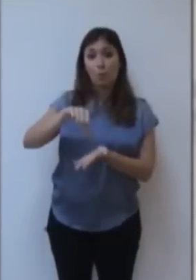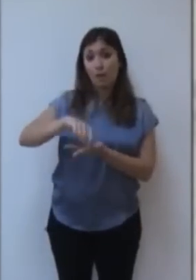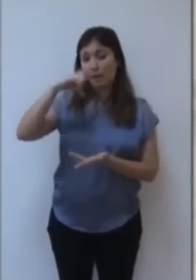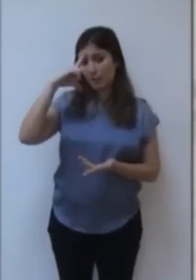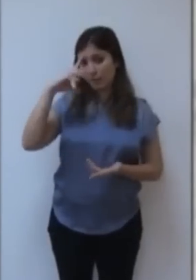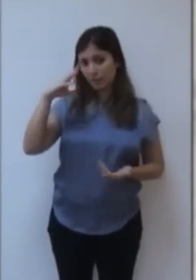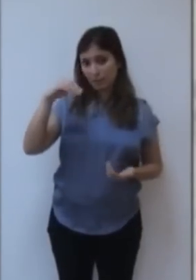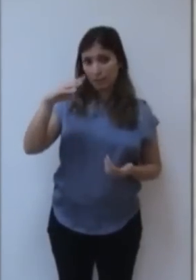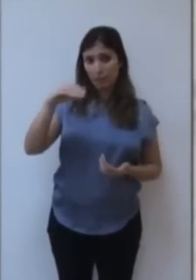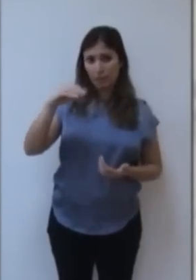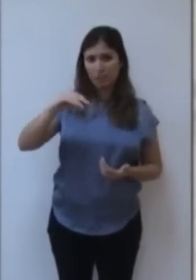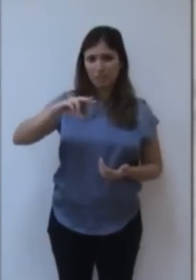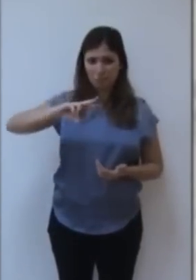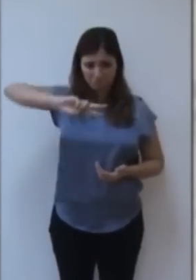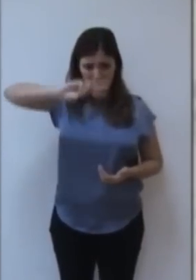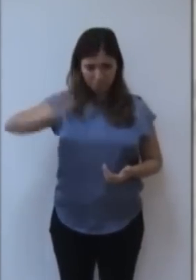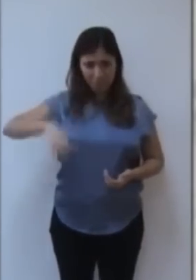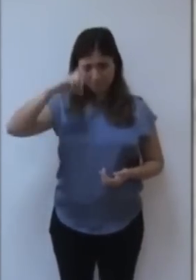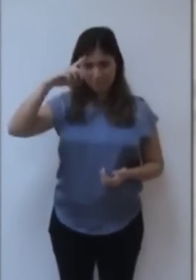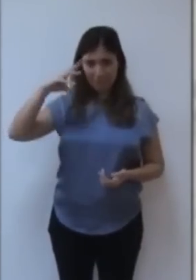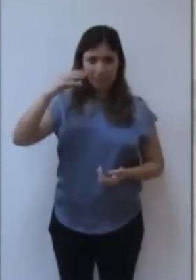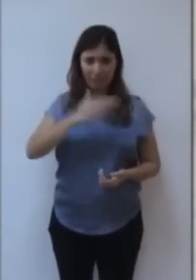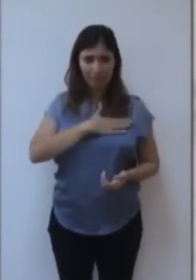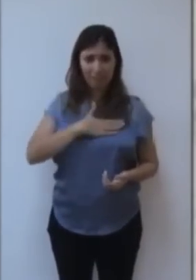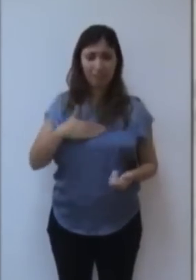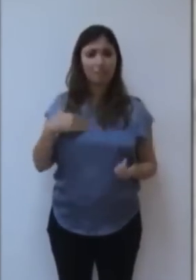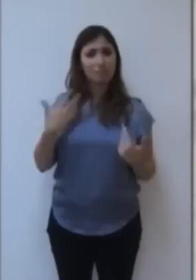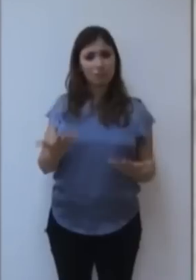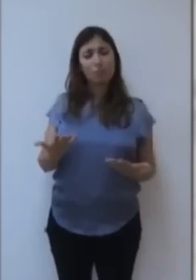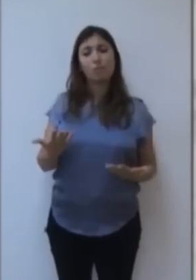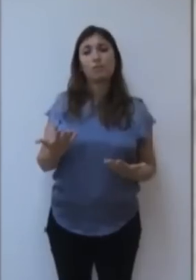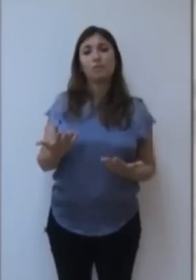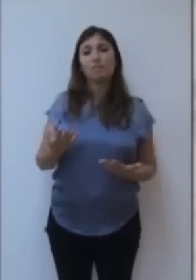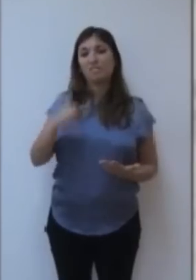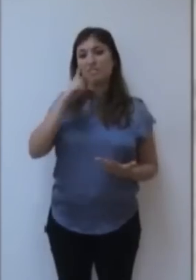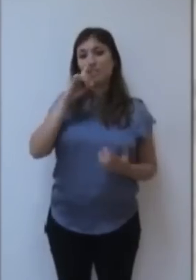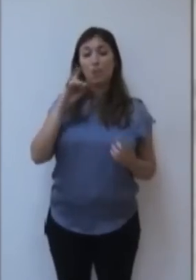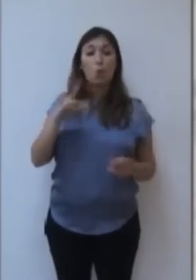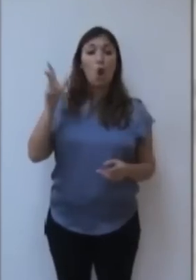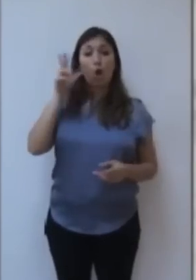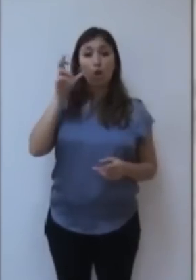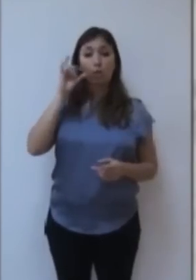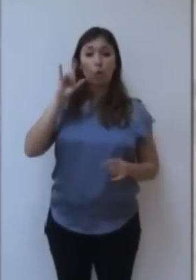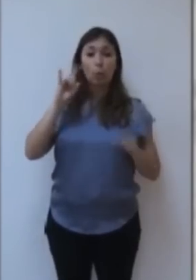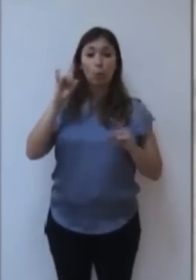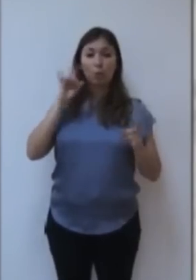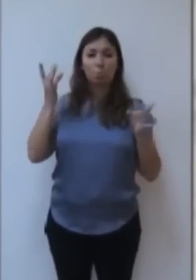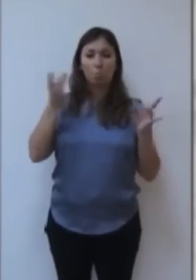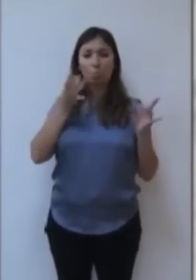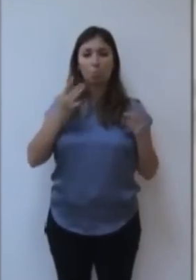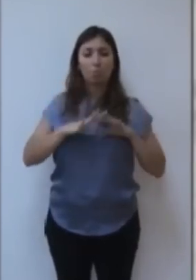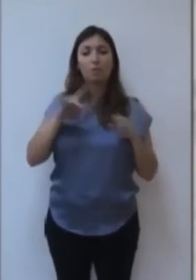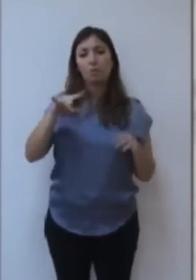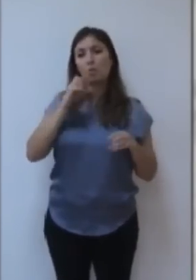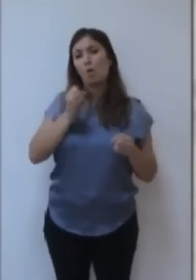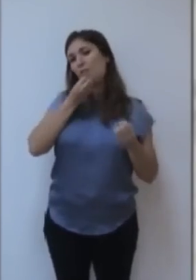pues que sean inteligentes del todo, y para ello, pues que igual que hace el oído, que discrimina el ruido, pues que aquí también se discrimina